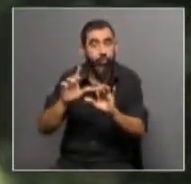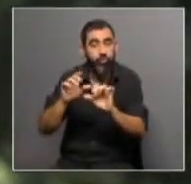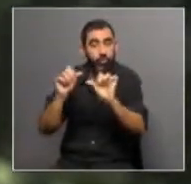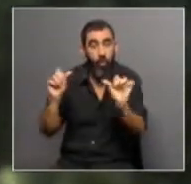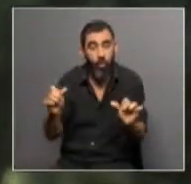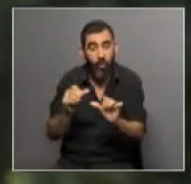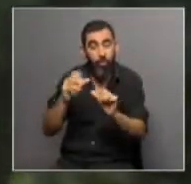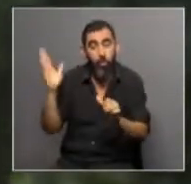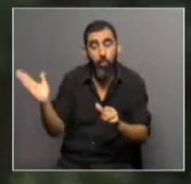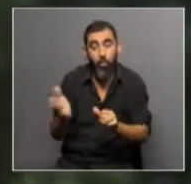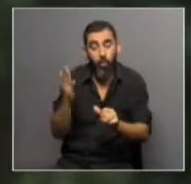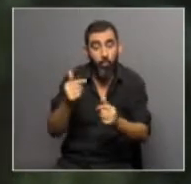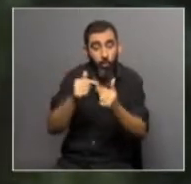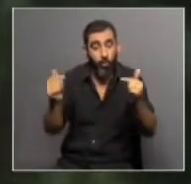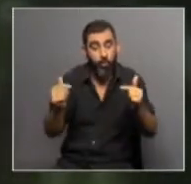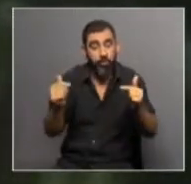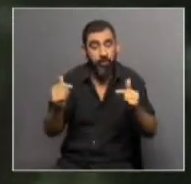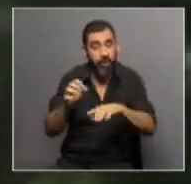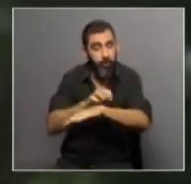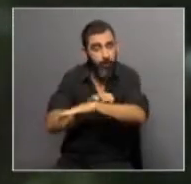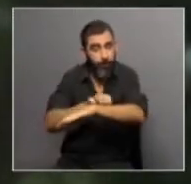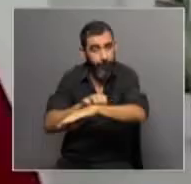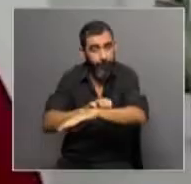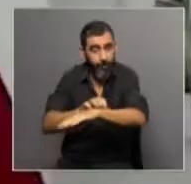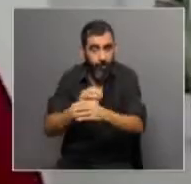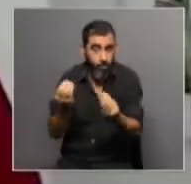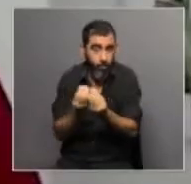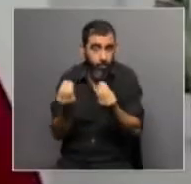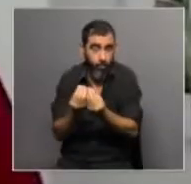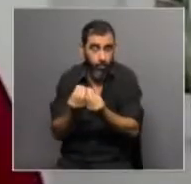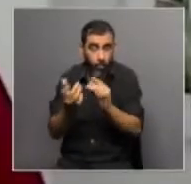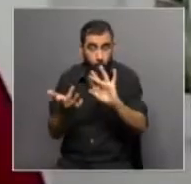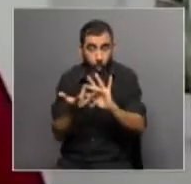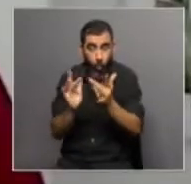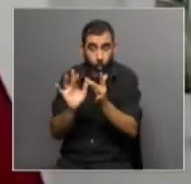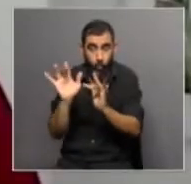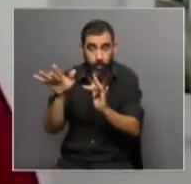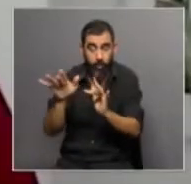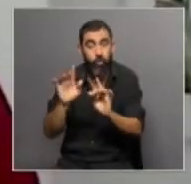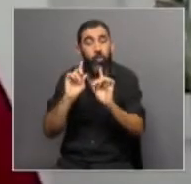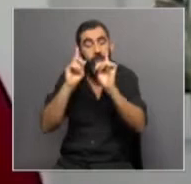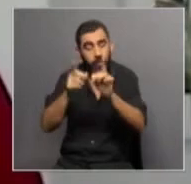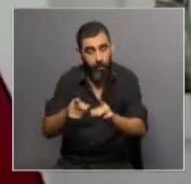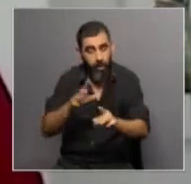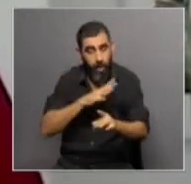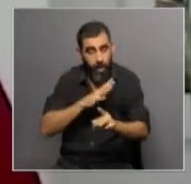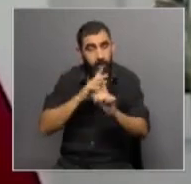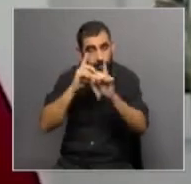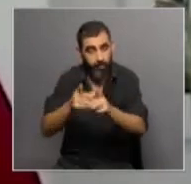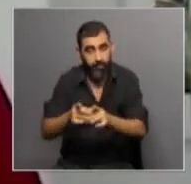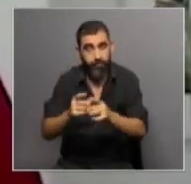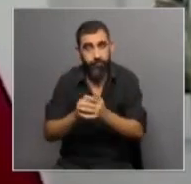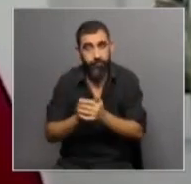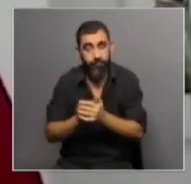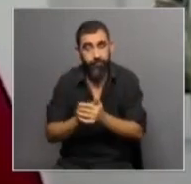no solo producen casos de dermatitis por contacto, sino que se ha reportado y se ha